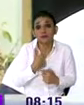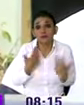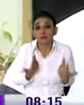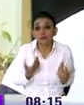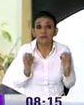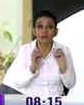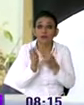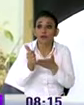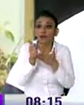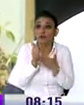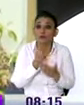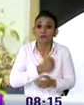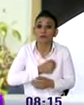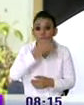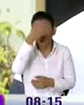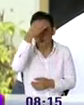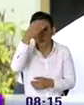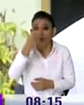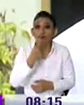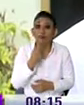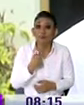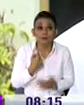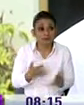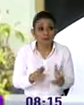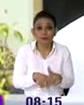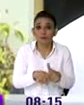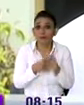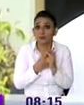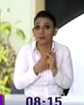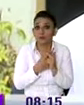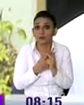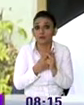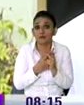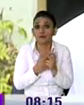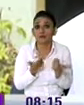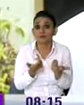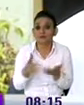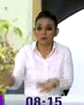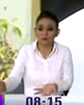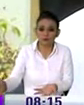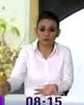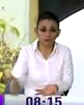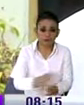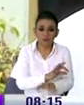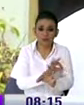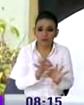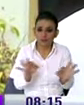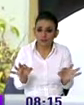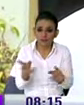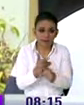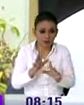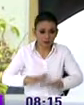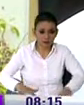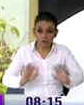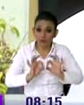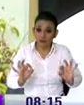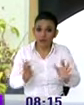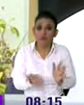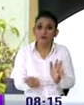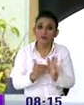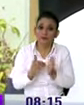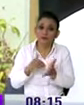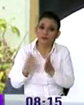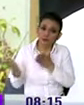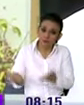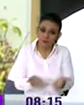ayuda del Patrimonio Cultural, para ya comenzar con los desalojos de los escombros, sacar todo el peligro y que regresen los